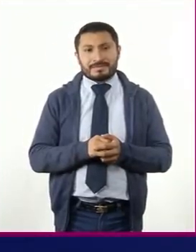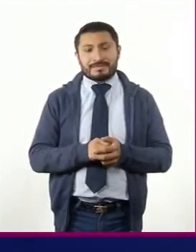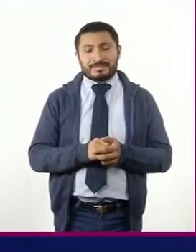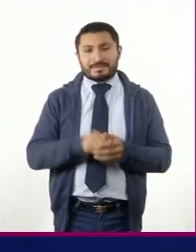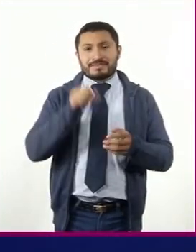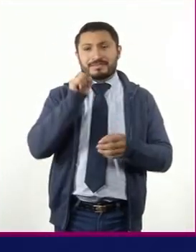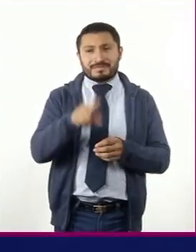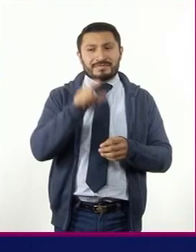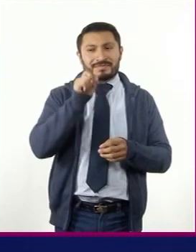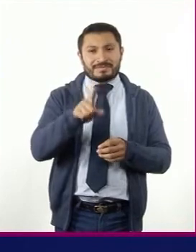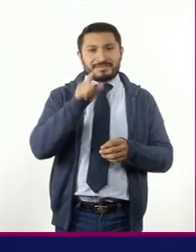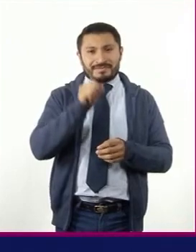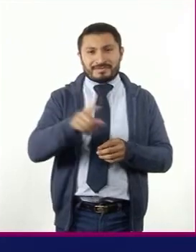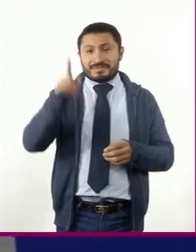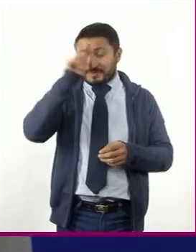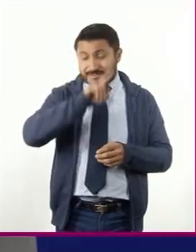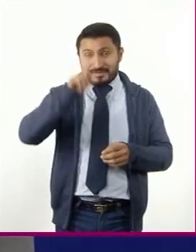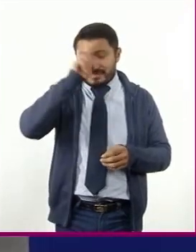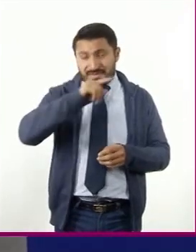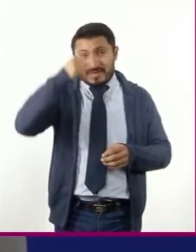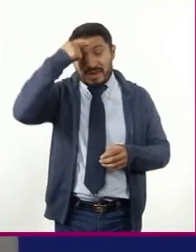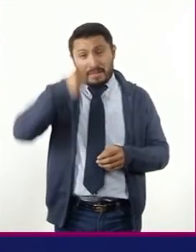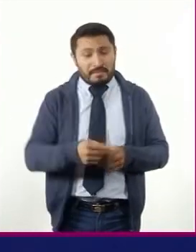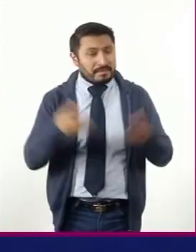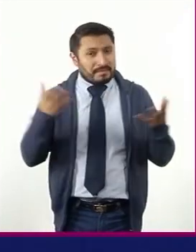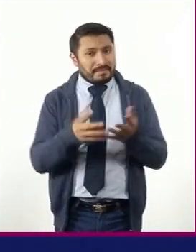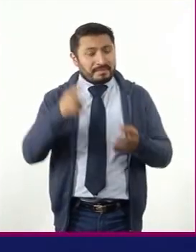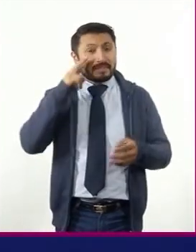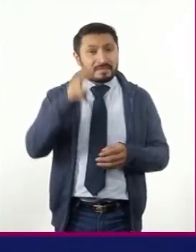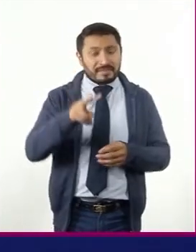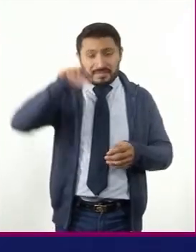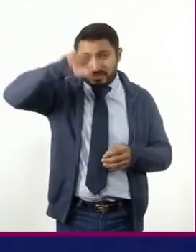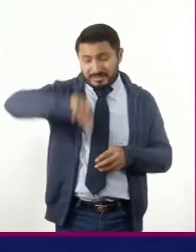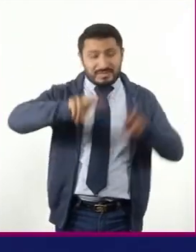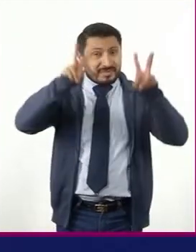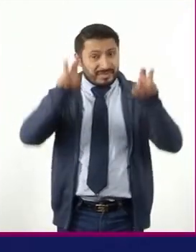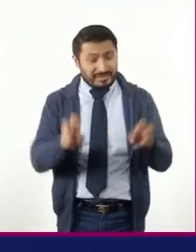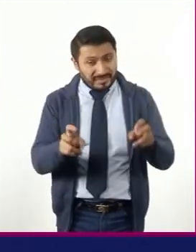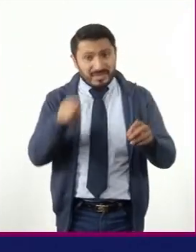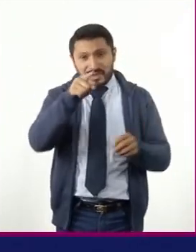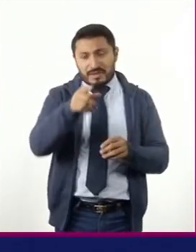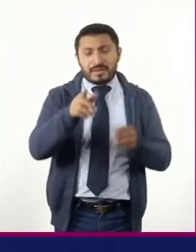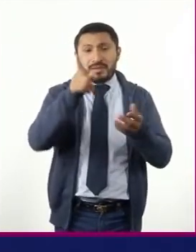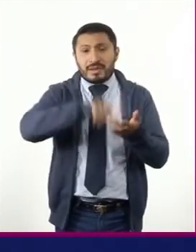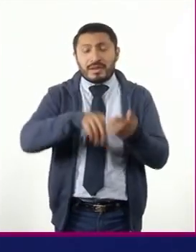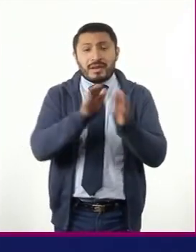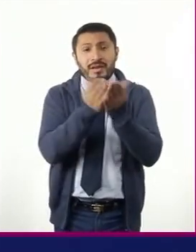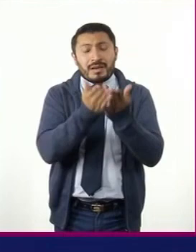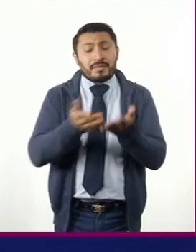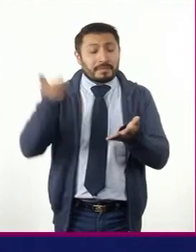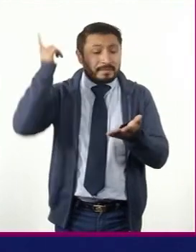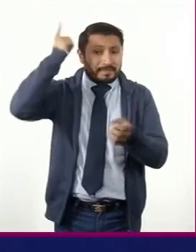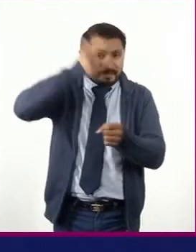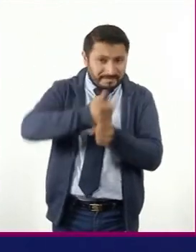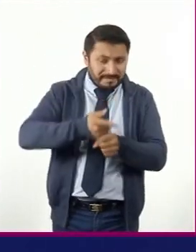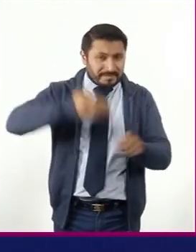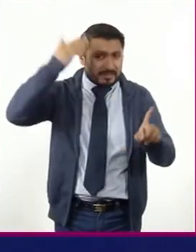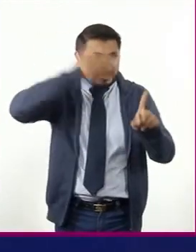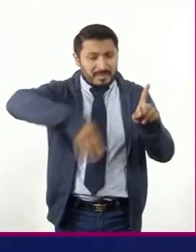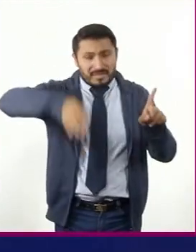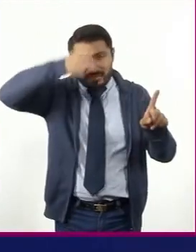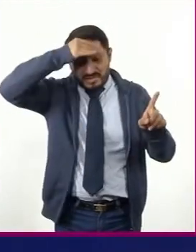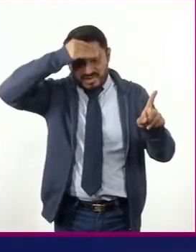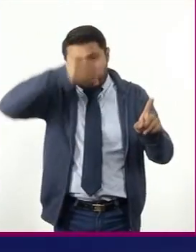manera, les sugerimos que para reafirmar lo que vimos en esta sesión, localicen en sus libros de texto el aprendizaje